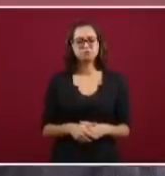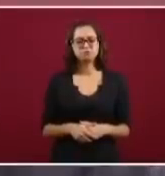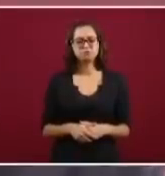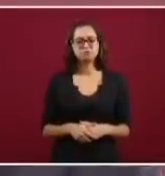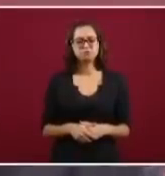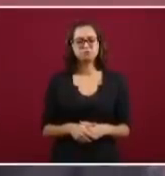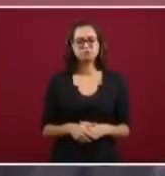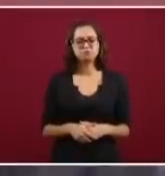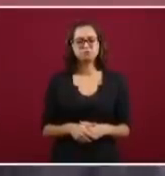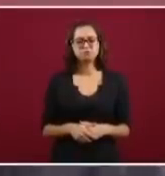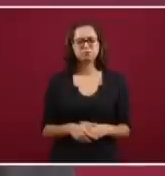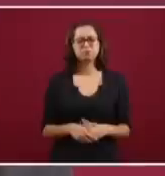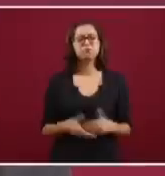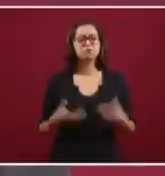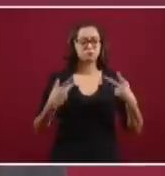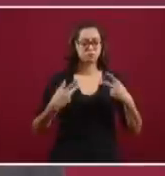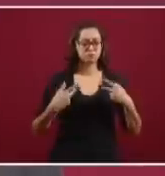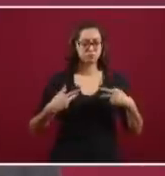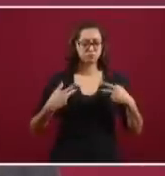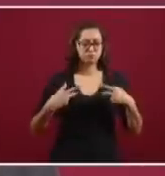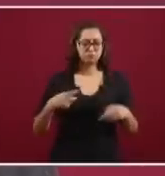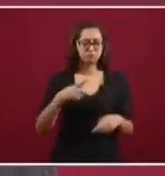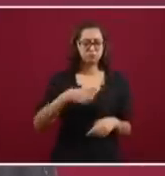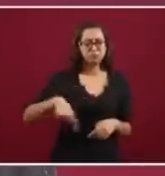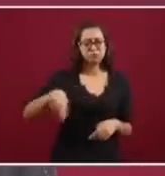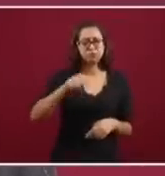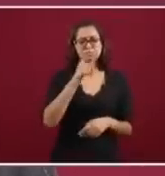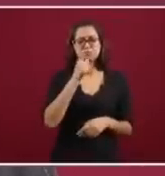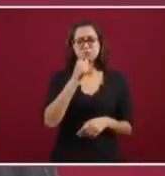de los cuerpos